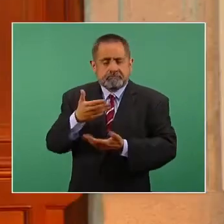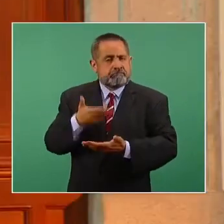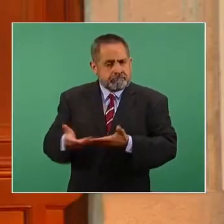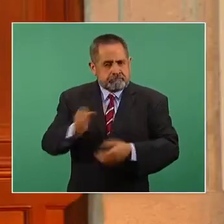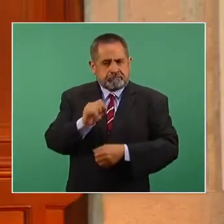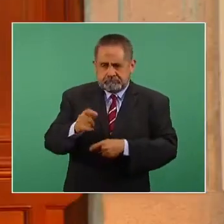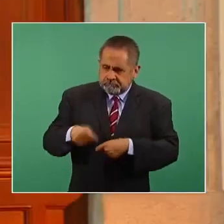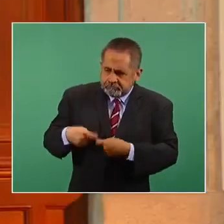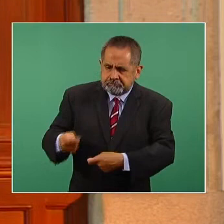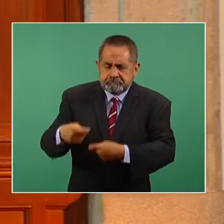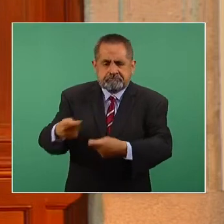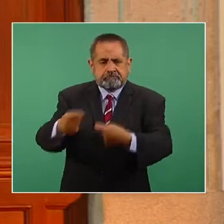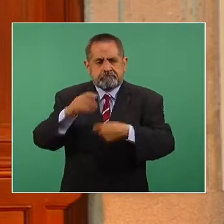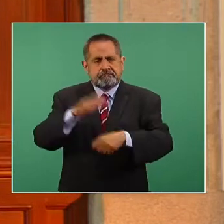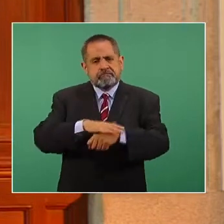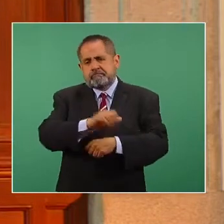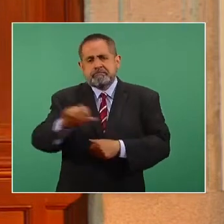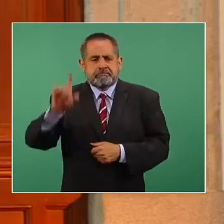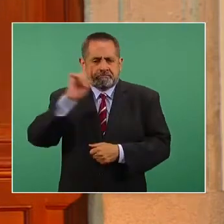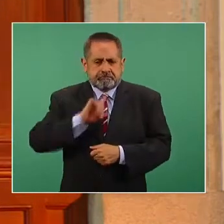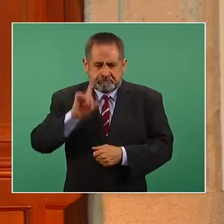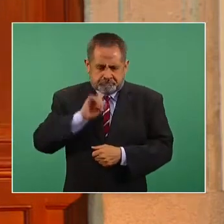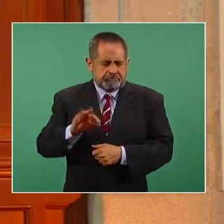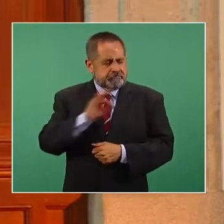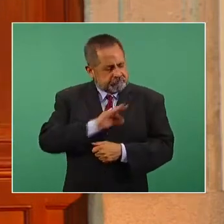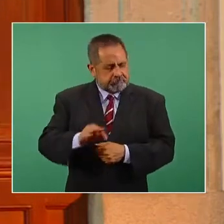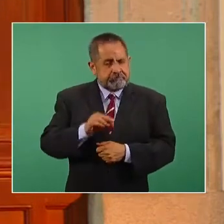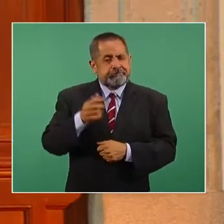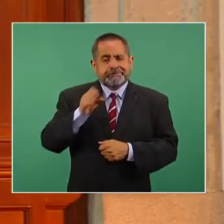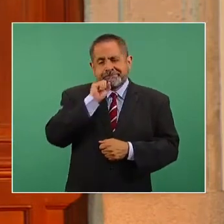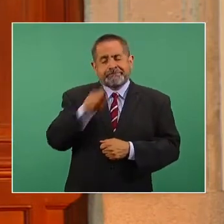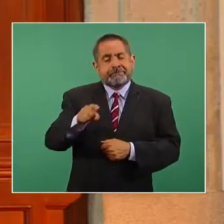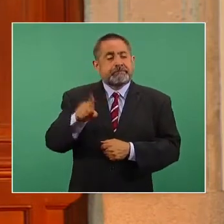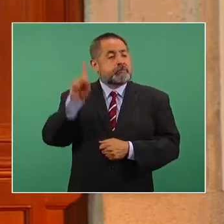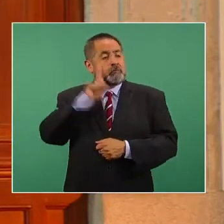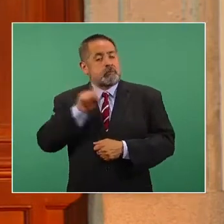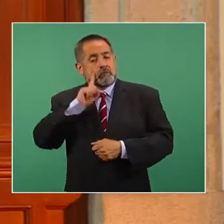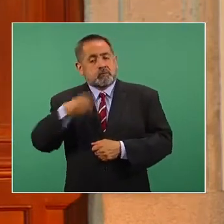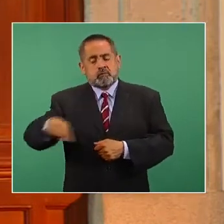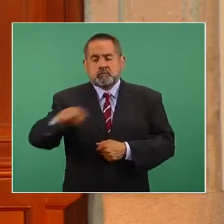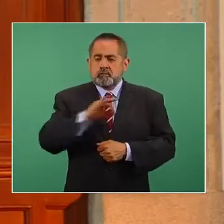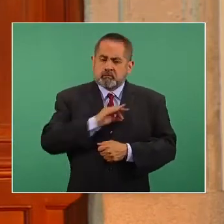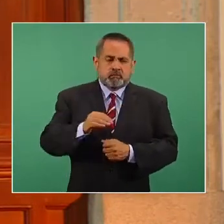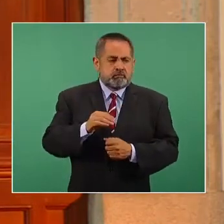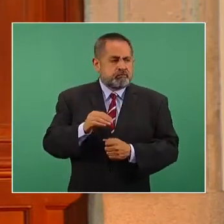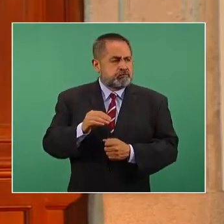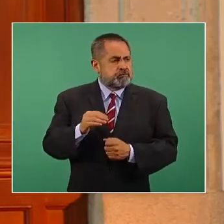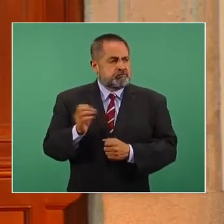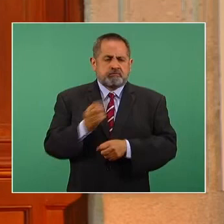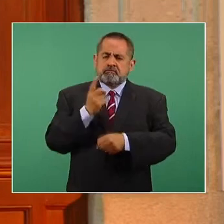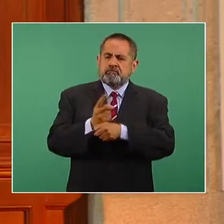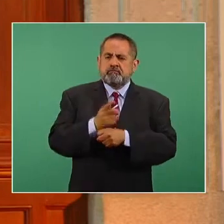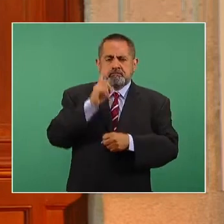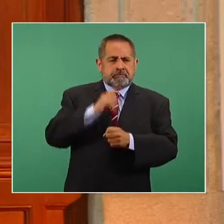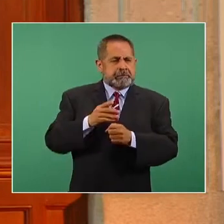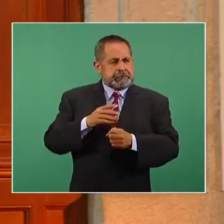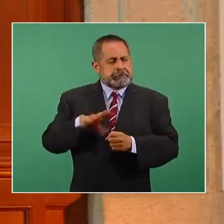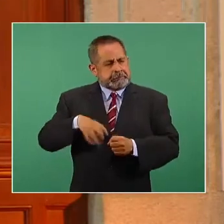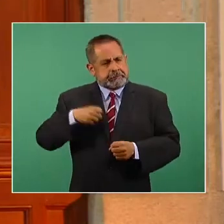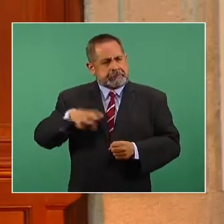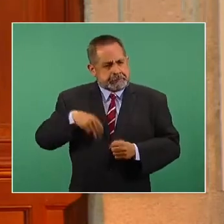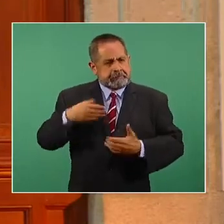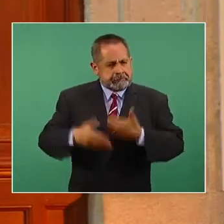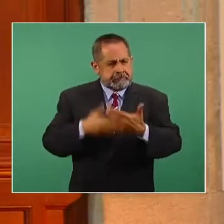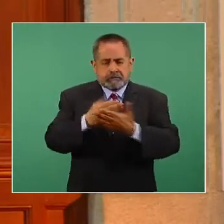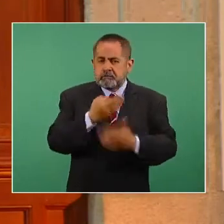vida de las mujeres y les da la posibilidad de sortear de mejor manera las condiciones